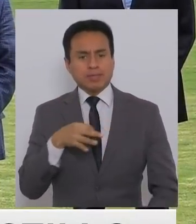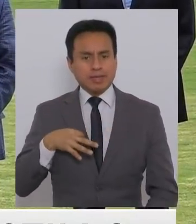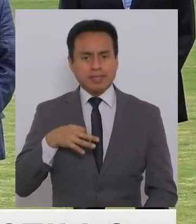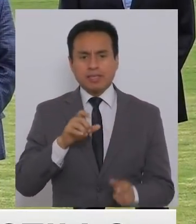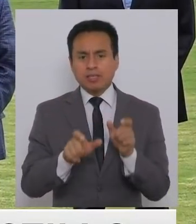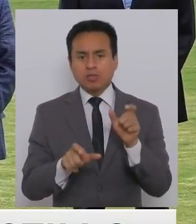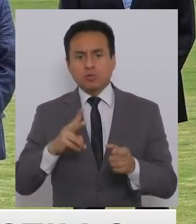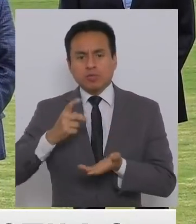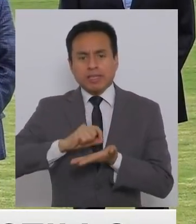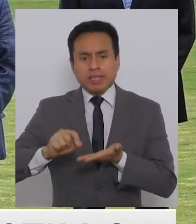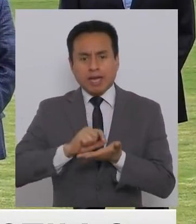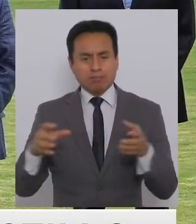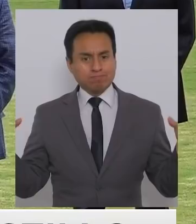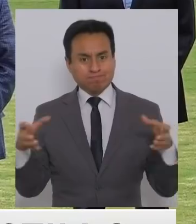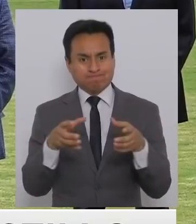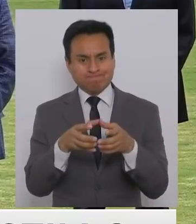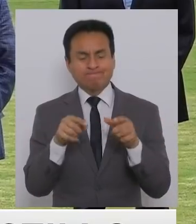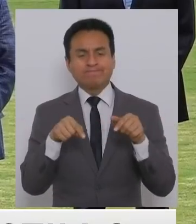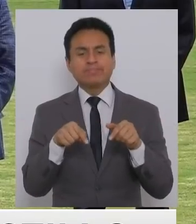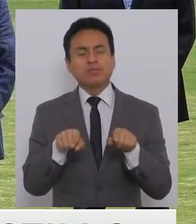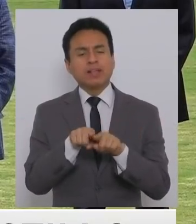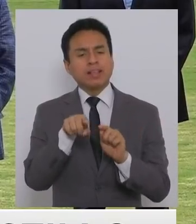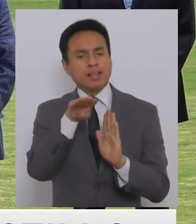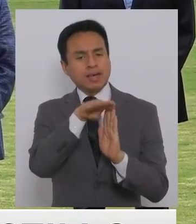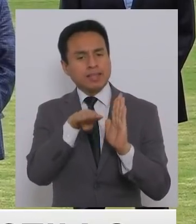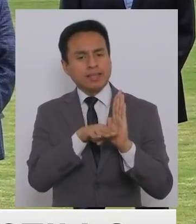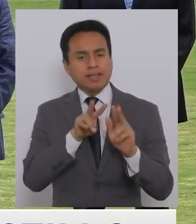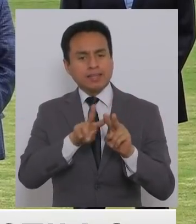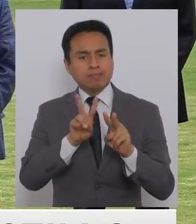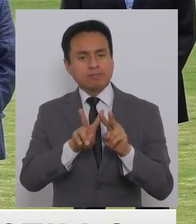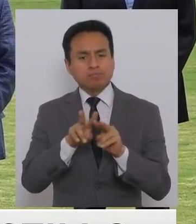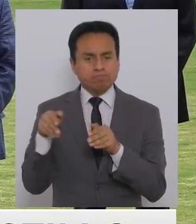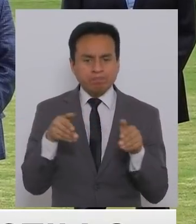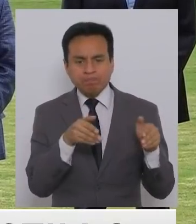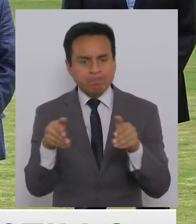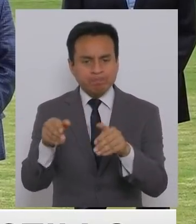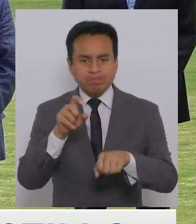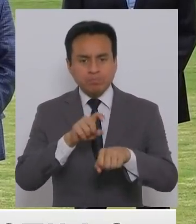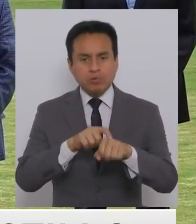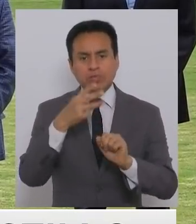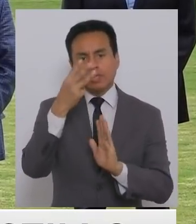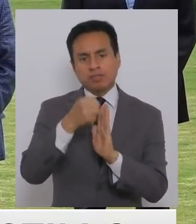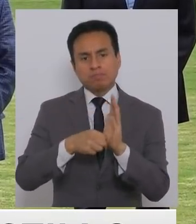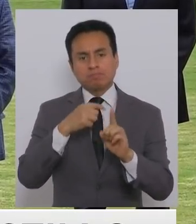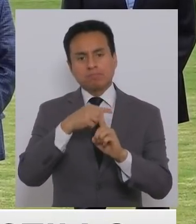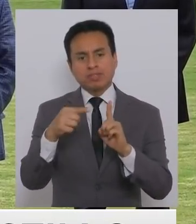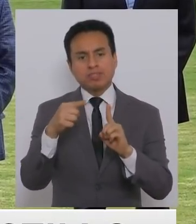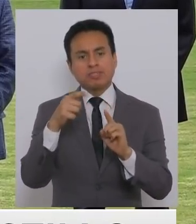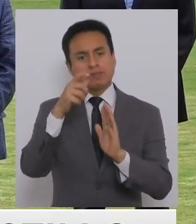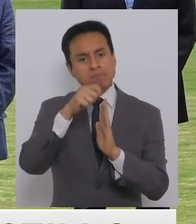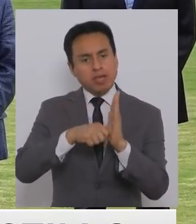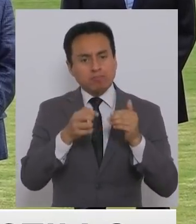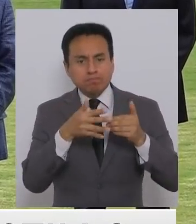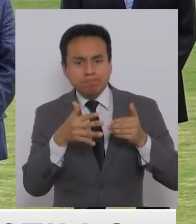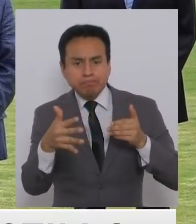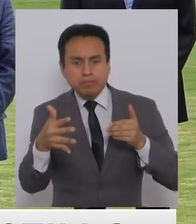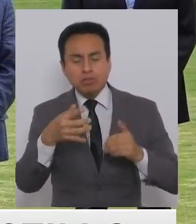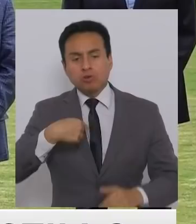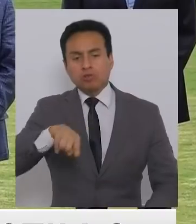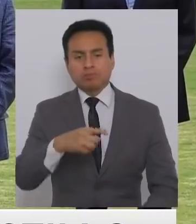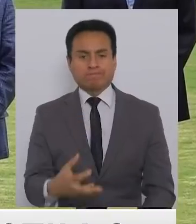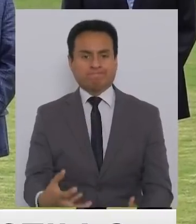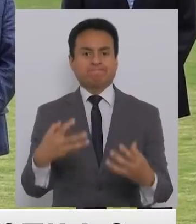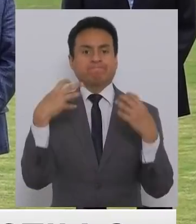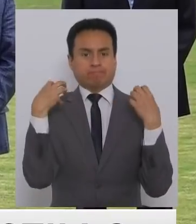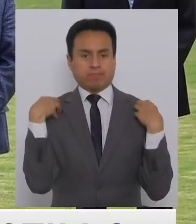y subsecretarios, nuestra carta de navegación durante los 3,5 meses en que tenemos la